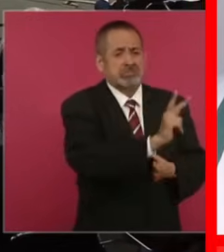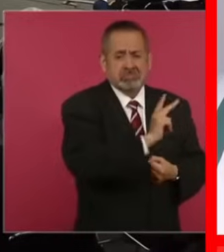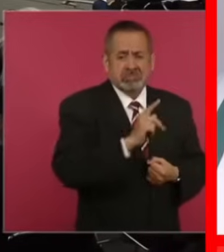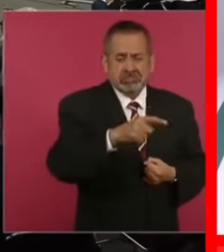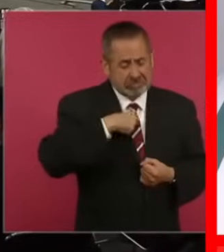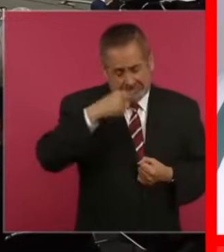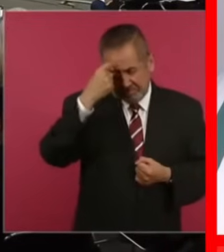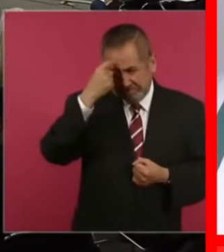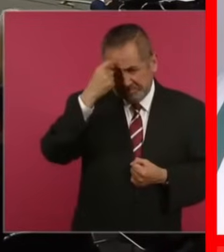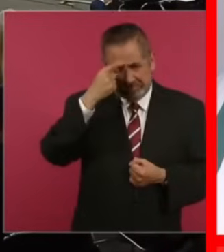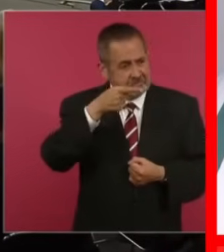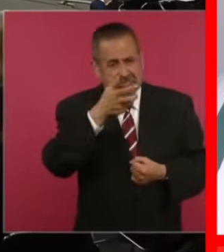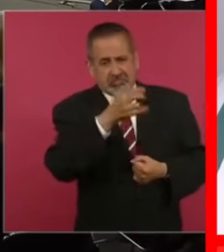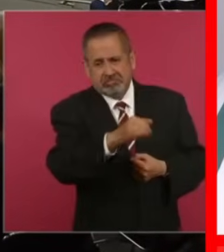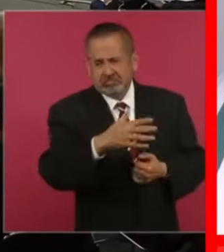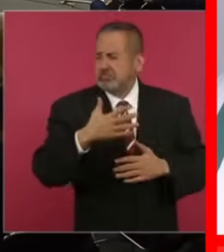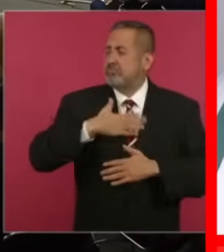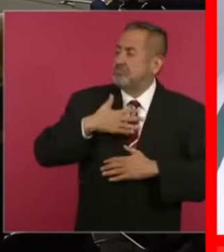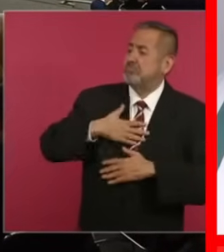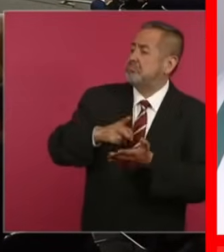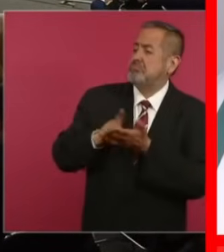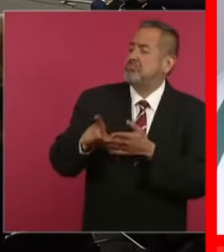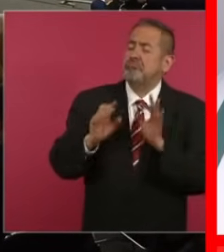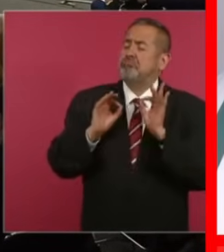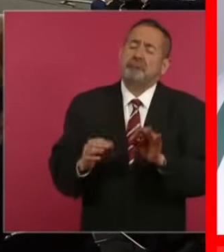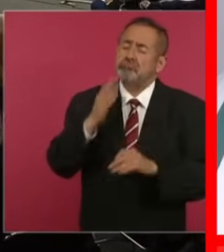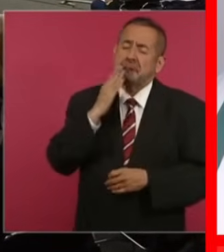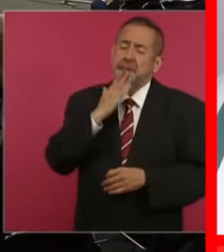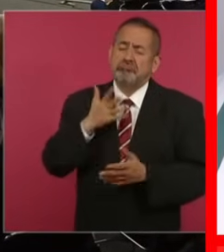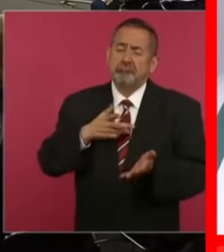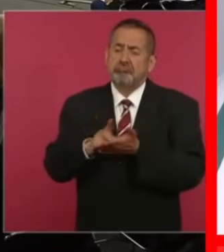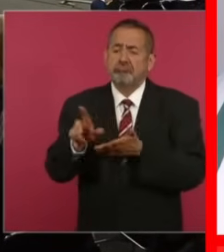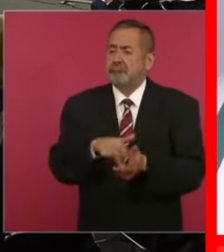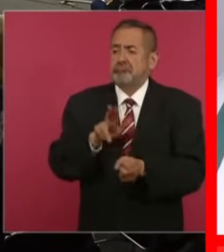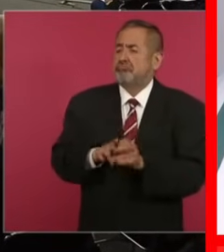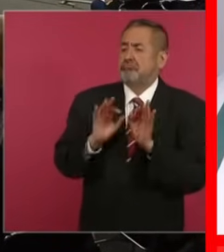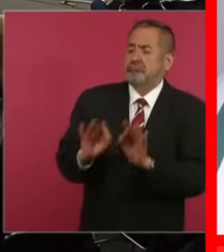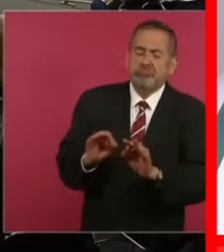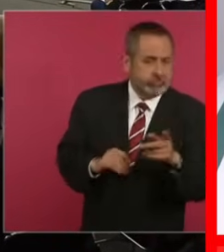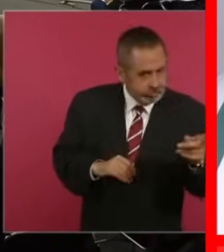que piensan de que eso es este normal